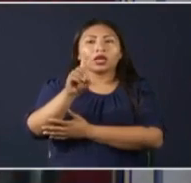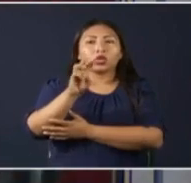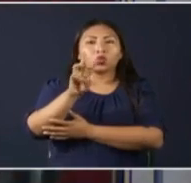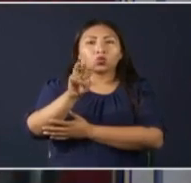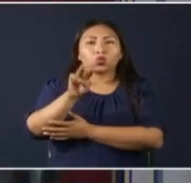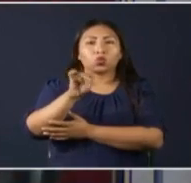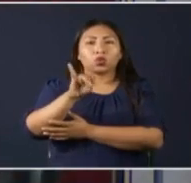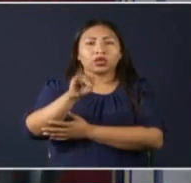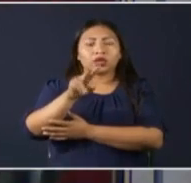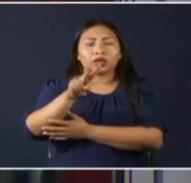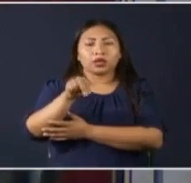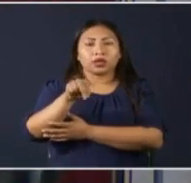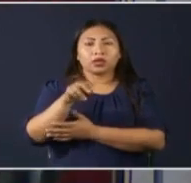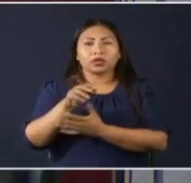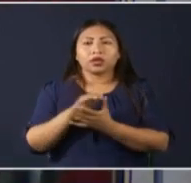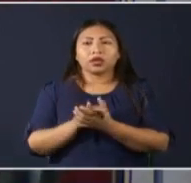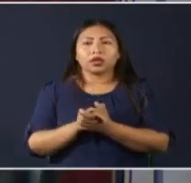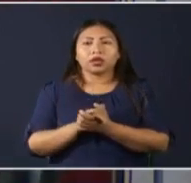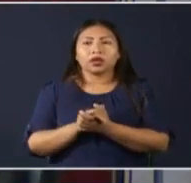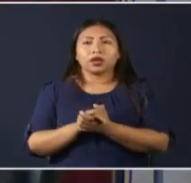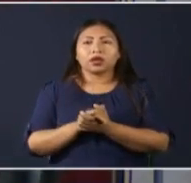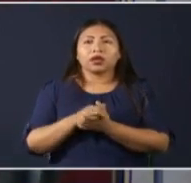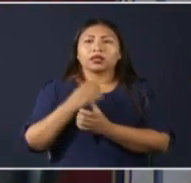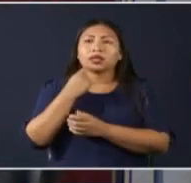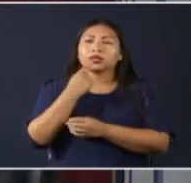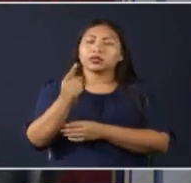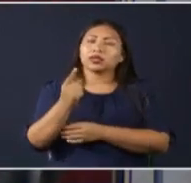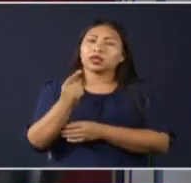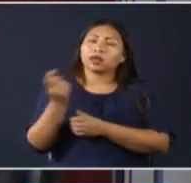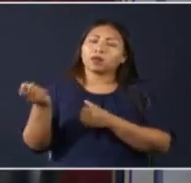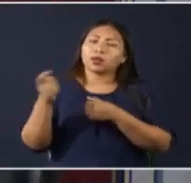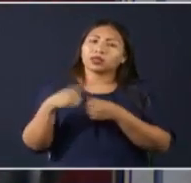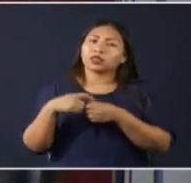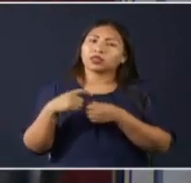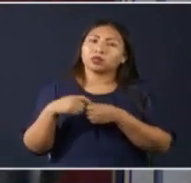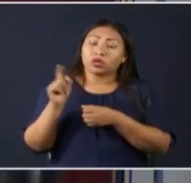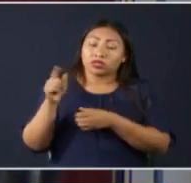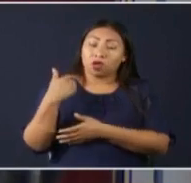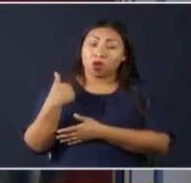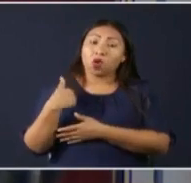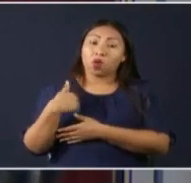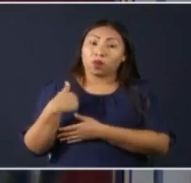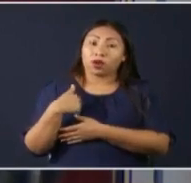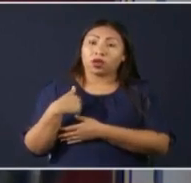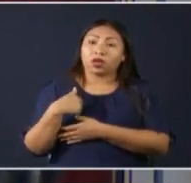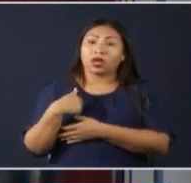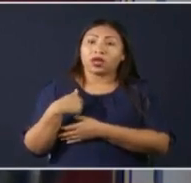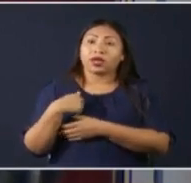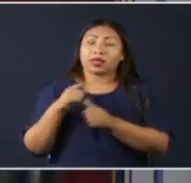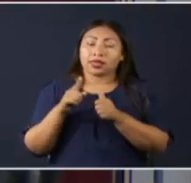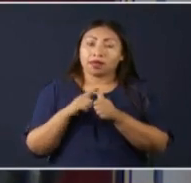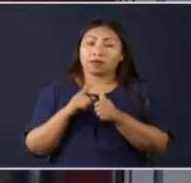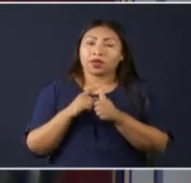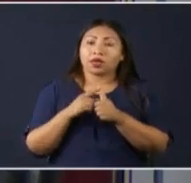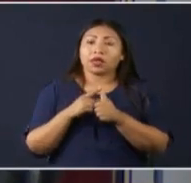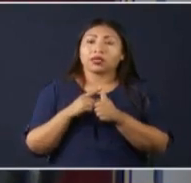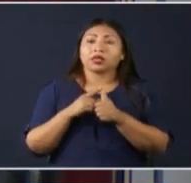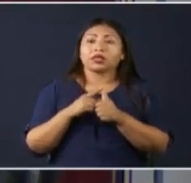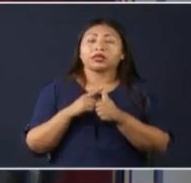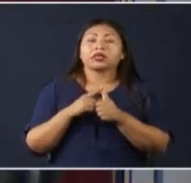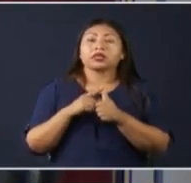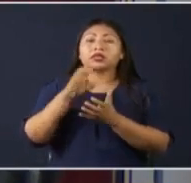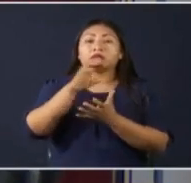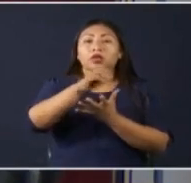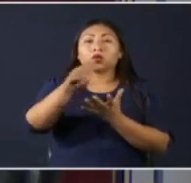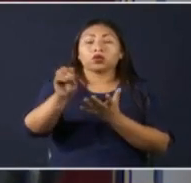político, ya que este señor participó primeramente como candidato a legislador por el circuito 89 y